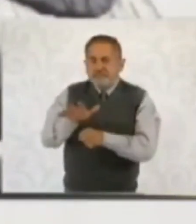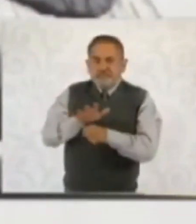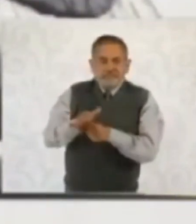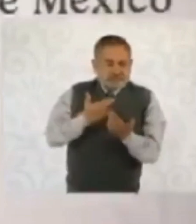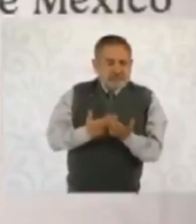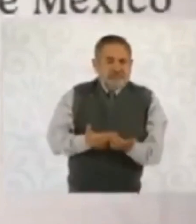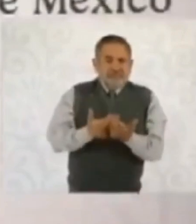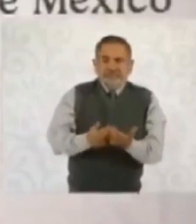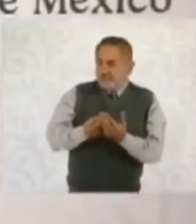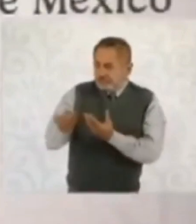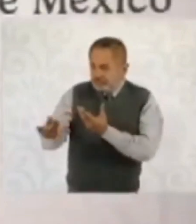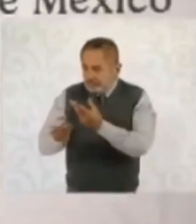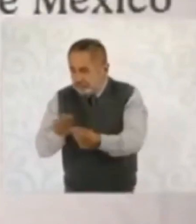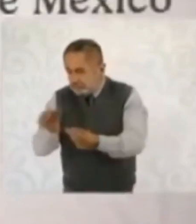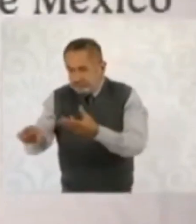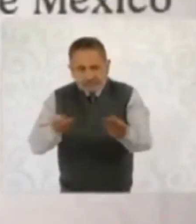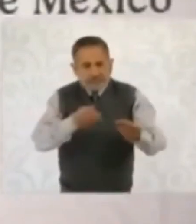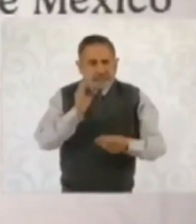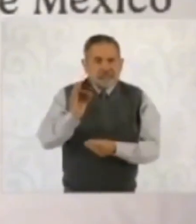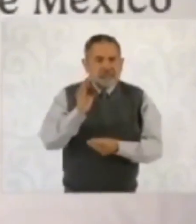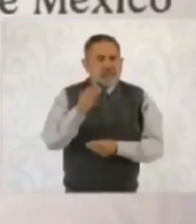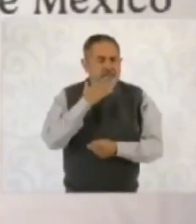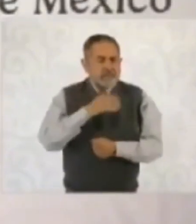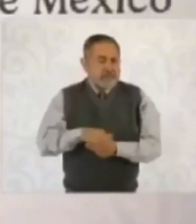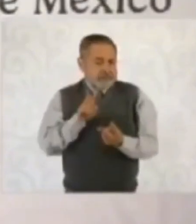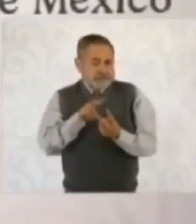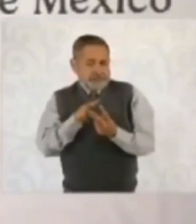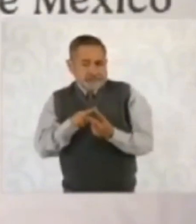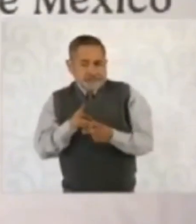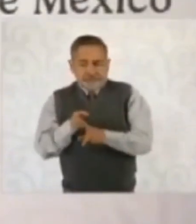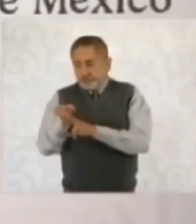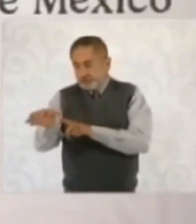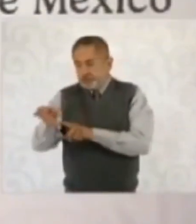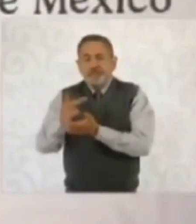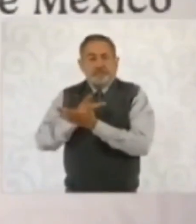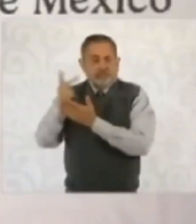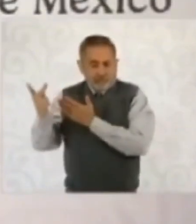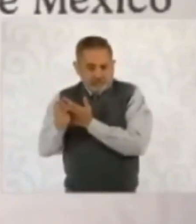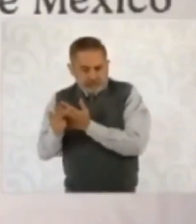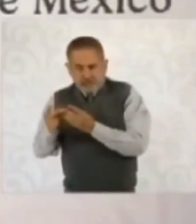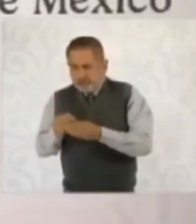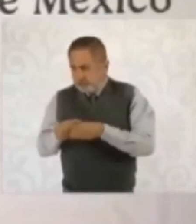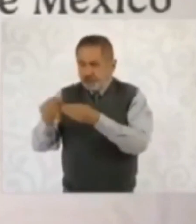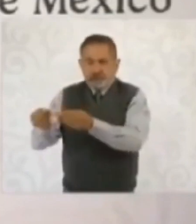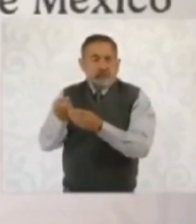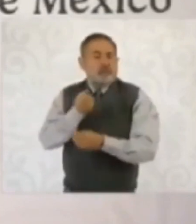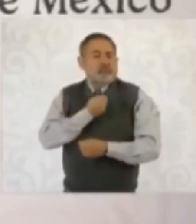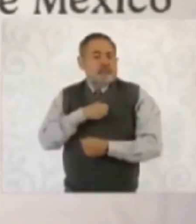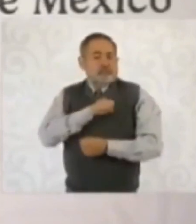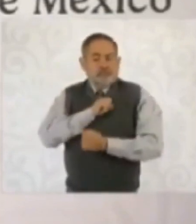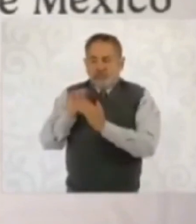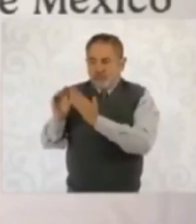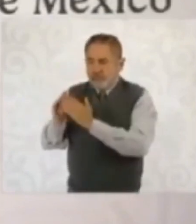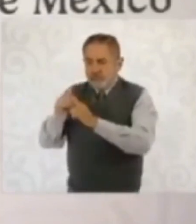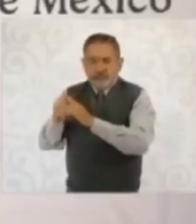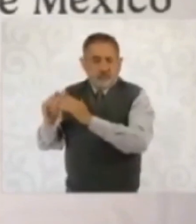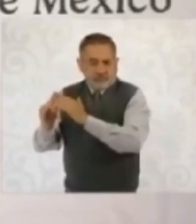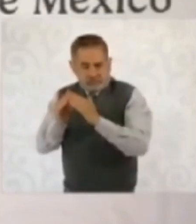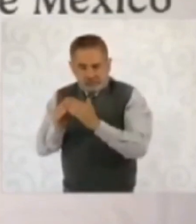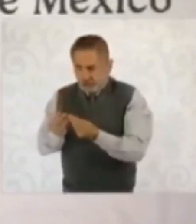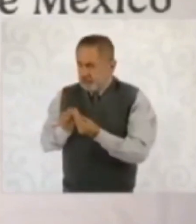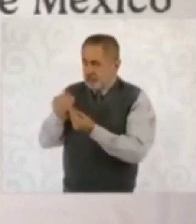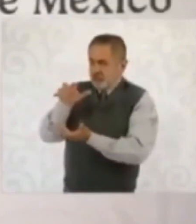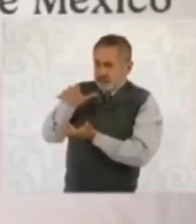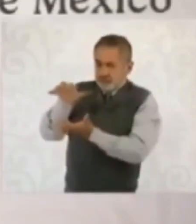salud y en los hospitales. Entonces son las dos, uno para el propio programa, Salud Casa por Casa, y la otra,